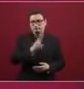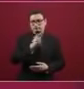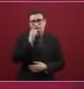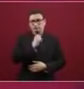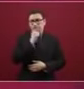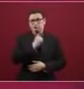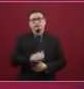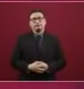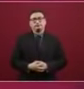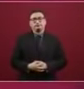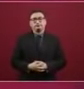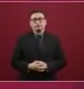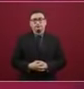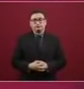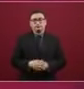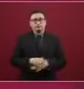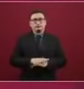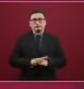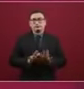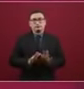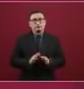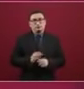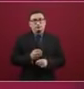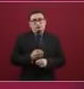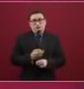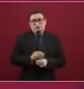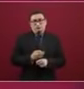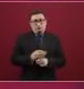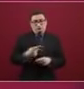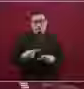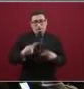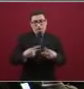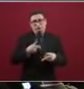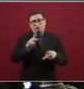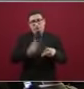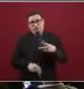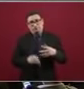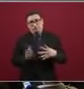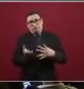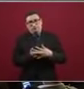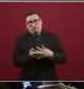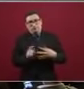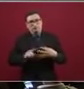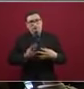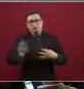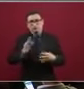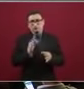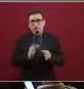estamos planteando. Ya hasta aquí queda la primera parte. Y